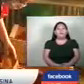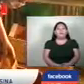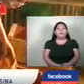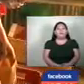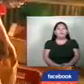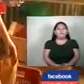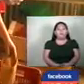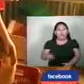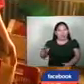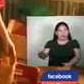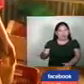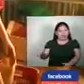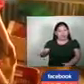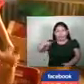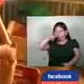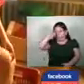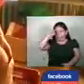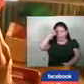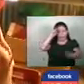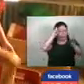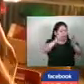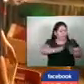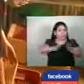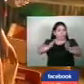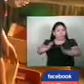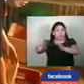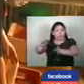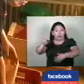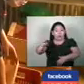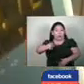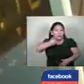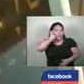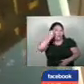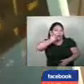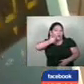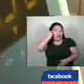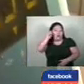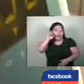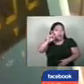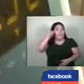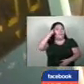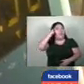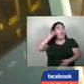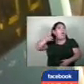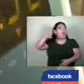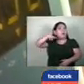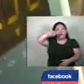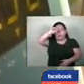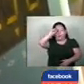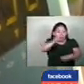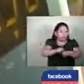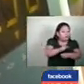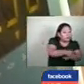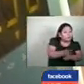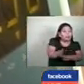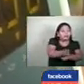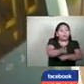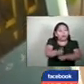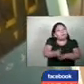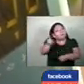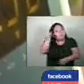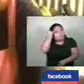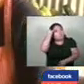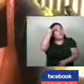Es un trabajo coordinado, realizado por un grupo de jóvenes que le apostó a la agricultura, implementando una